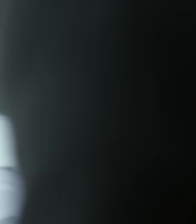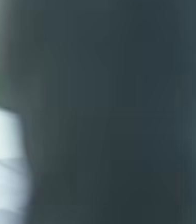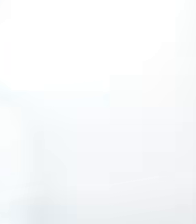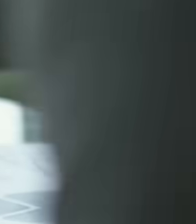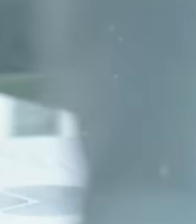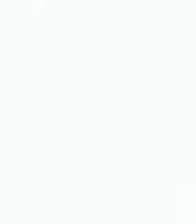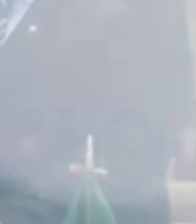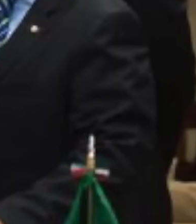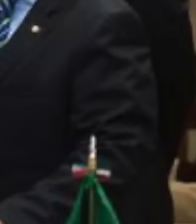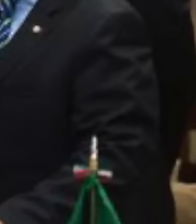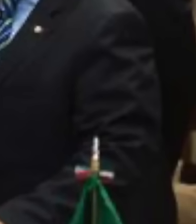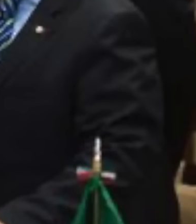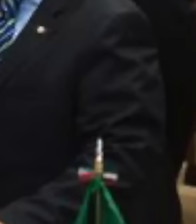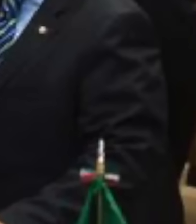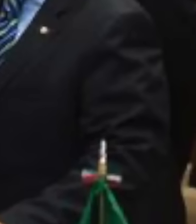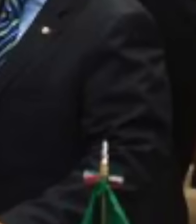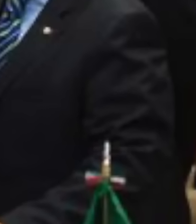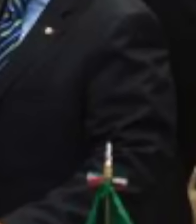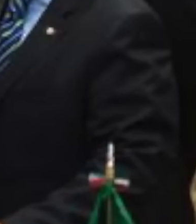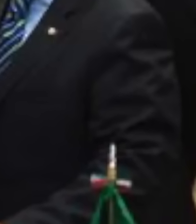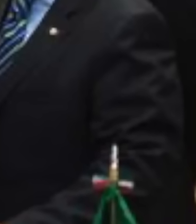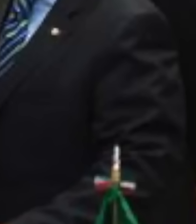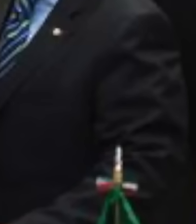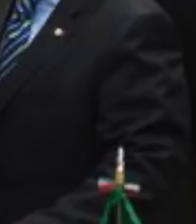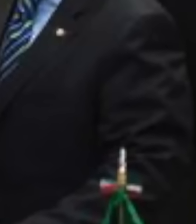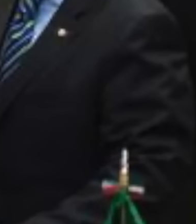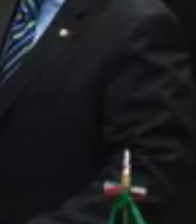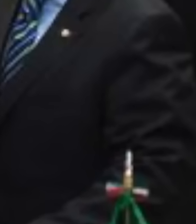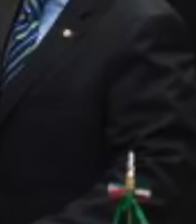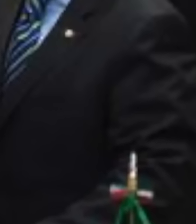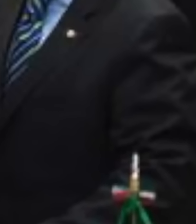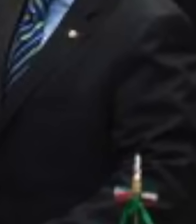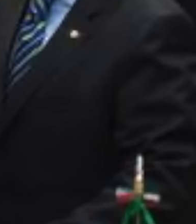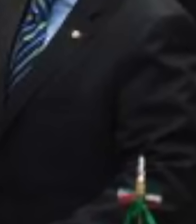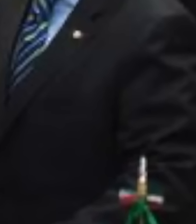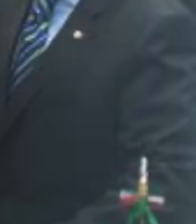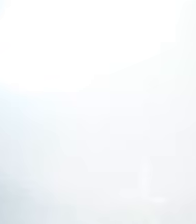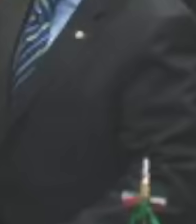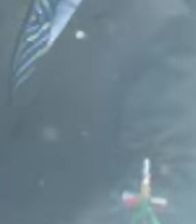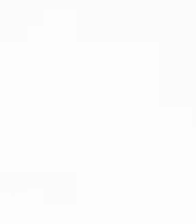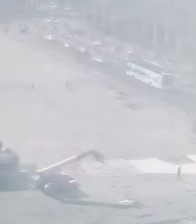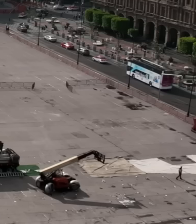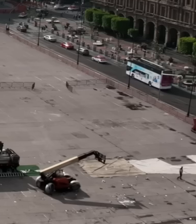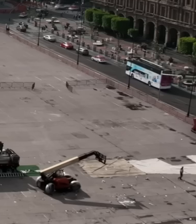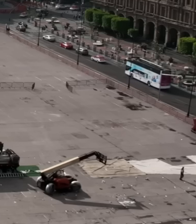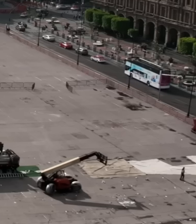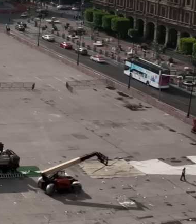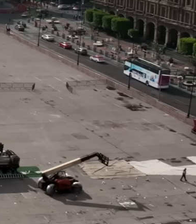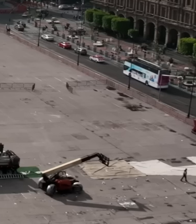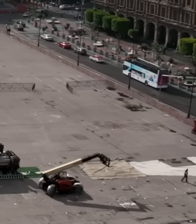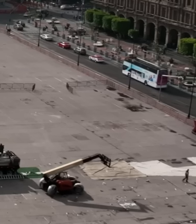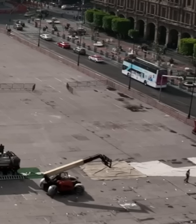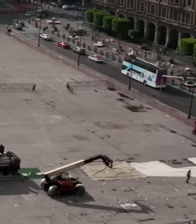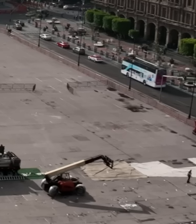mexicano, representando por el expresidente Felipe Calderón y Enrique Peña Nieto. El 21 de septiembre